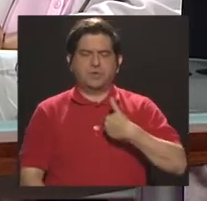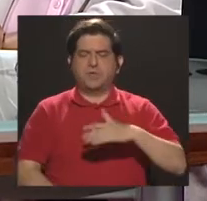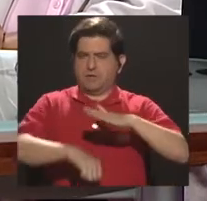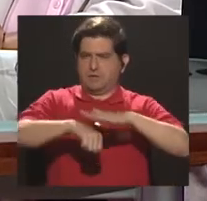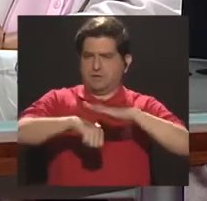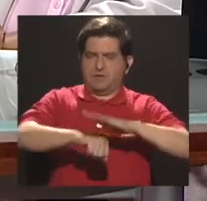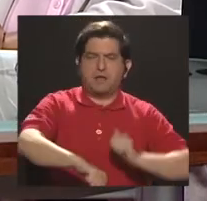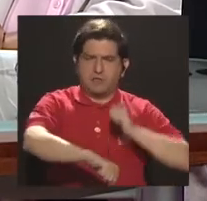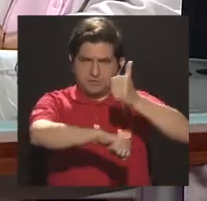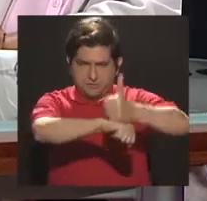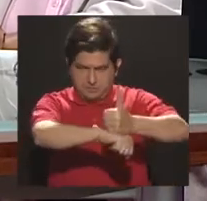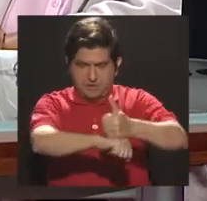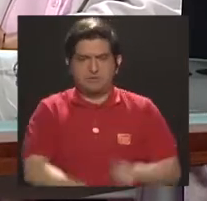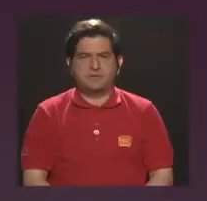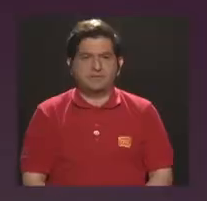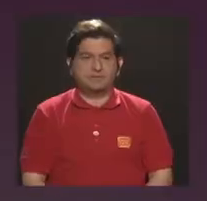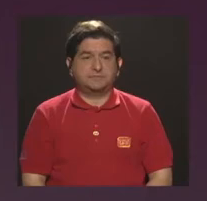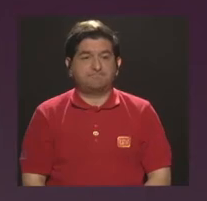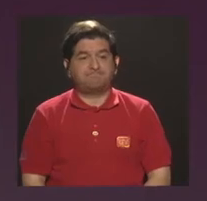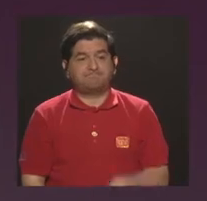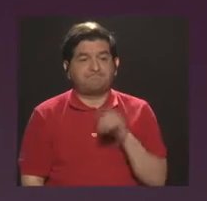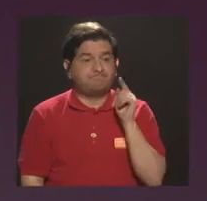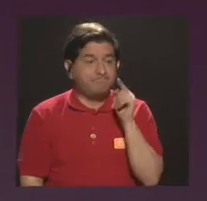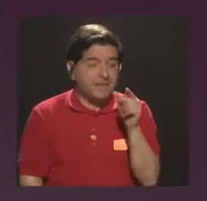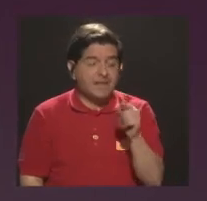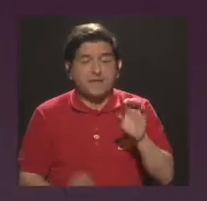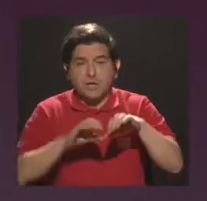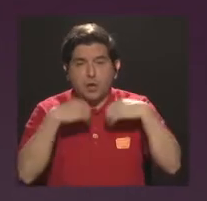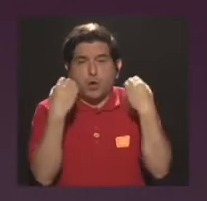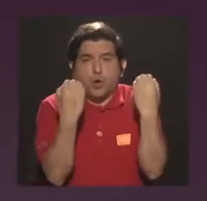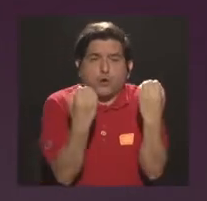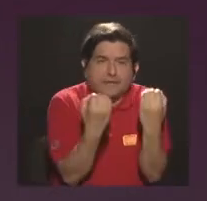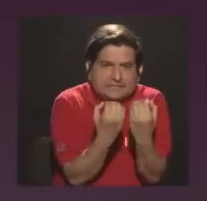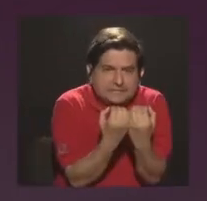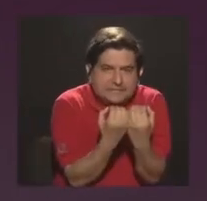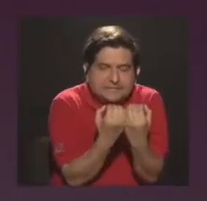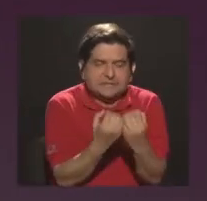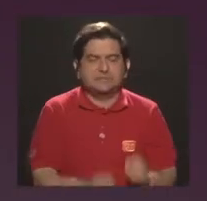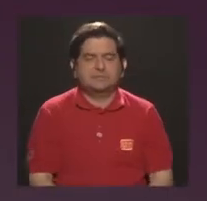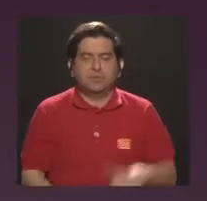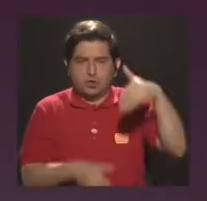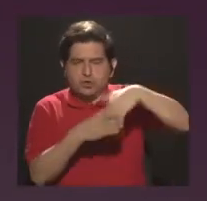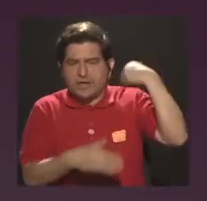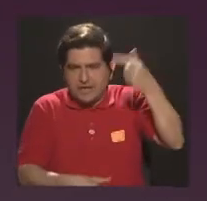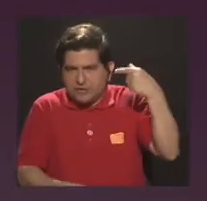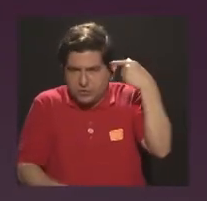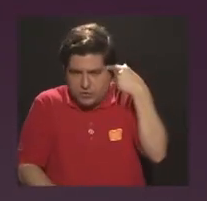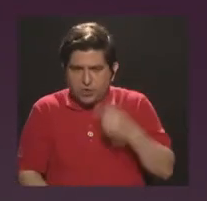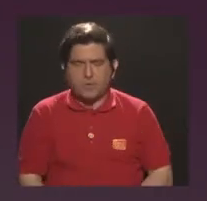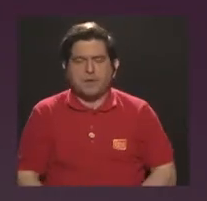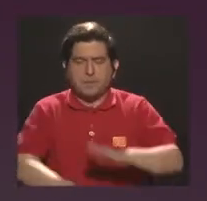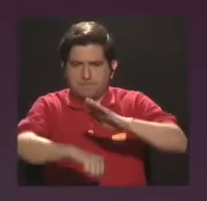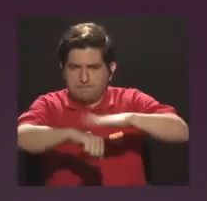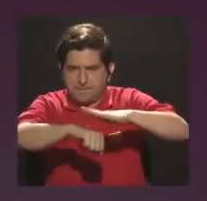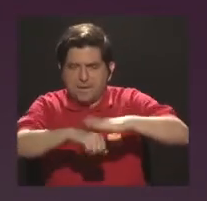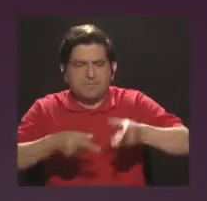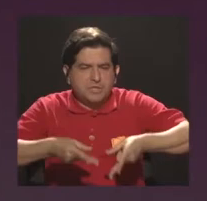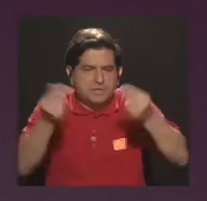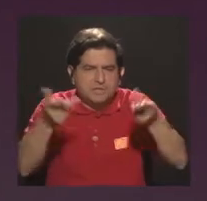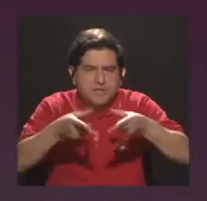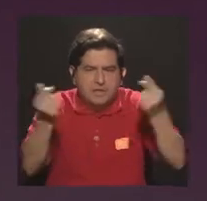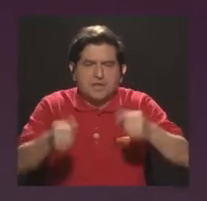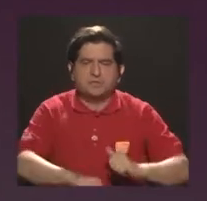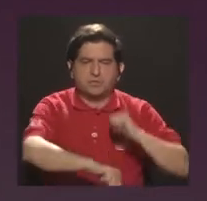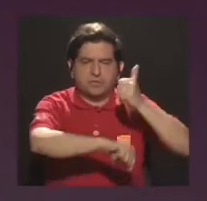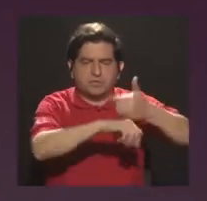establecer el es el órgano o el poder del estado llamado autorizar gastos y